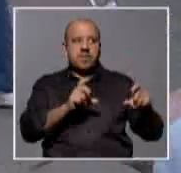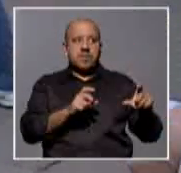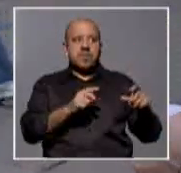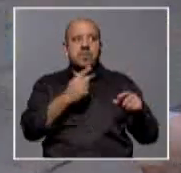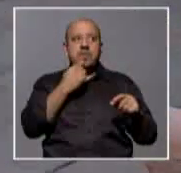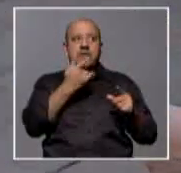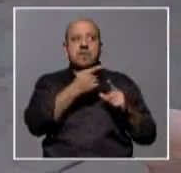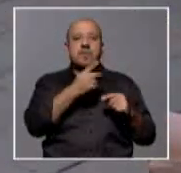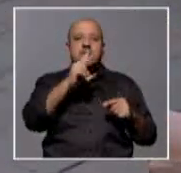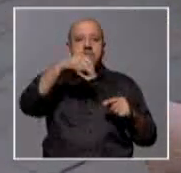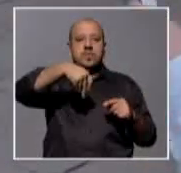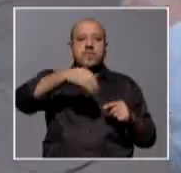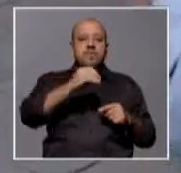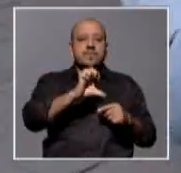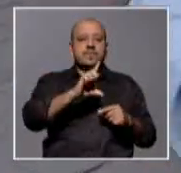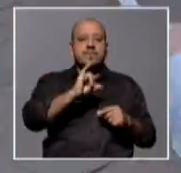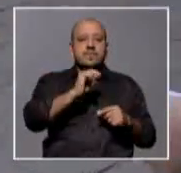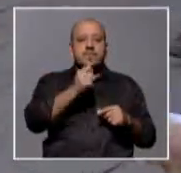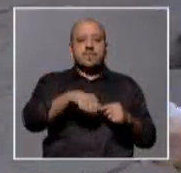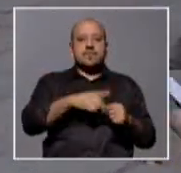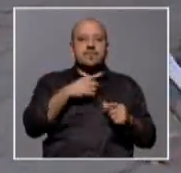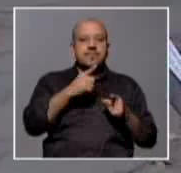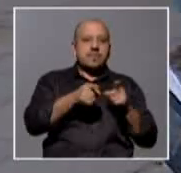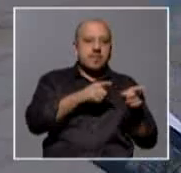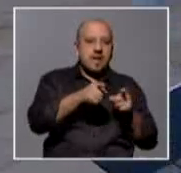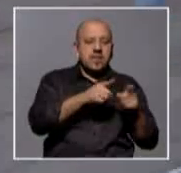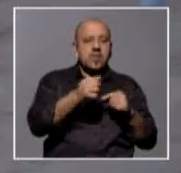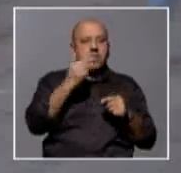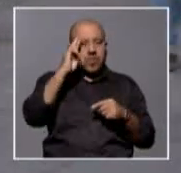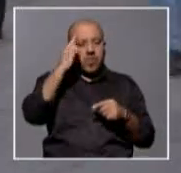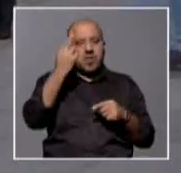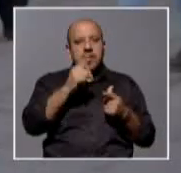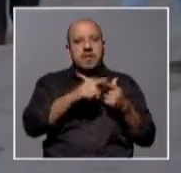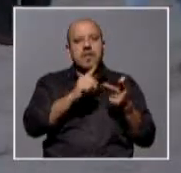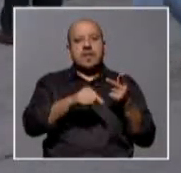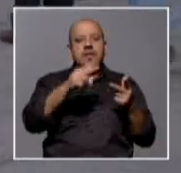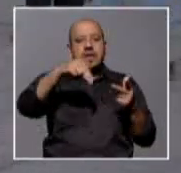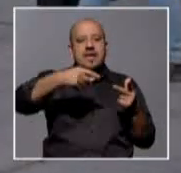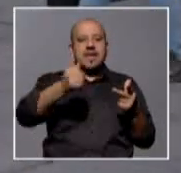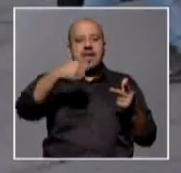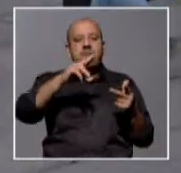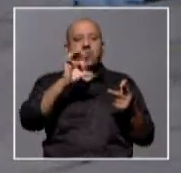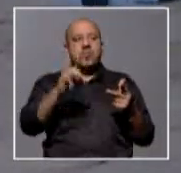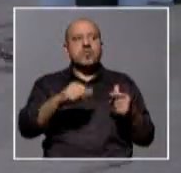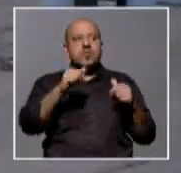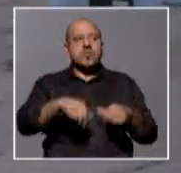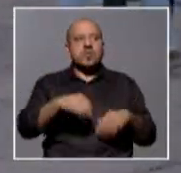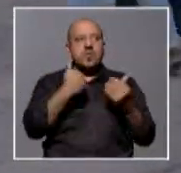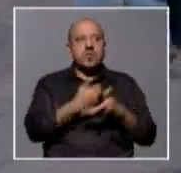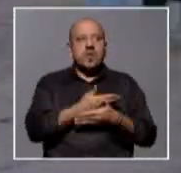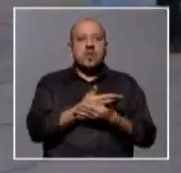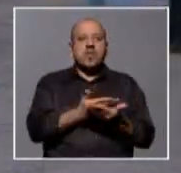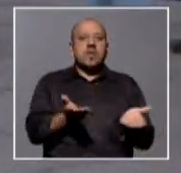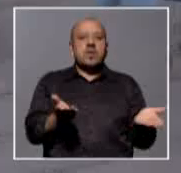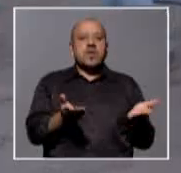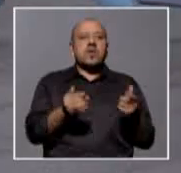por ejemplo, al lado de Emiliano, el maestro Tavares, Cris Namú, Jorge Drexler, de la muestra extraordinaria que ha recorrido las redes y